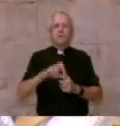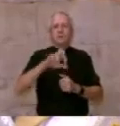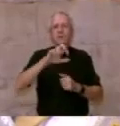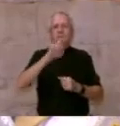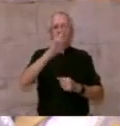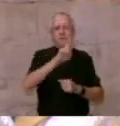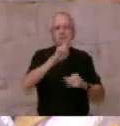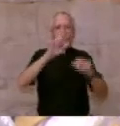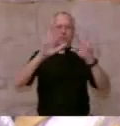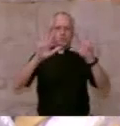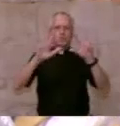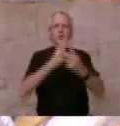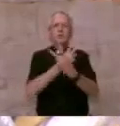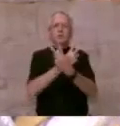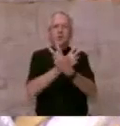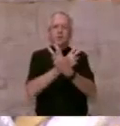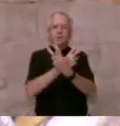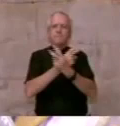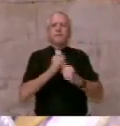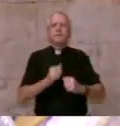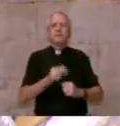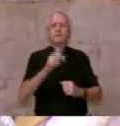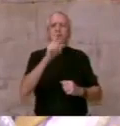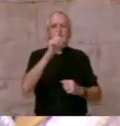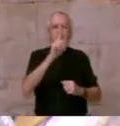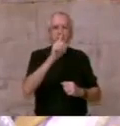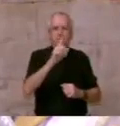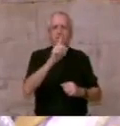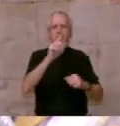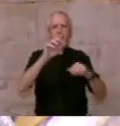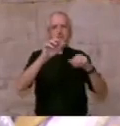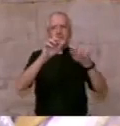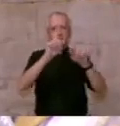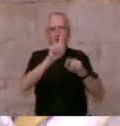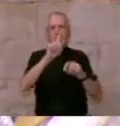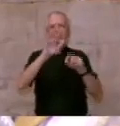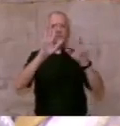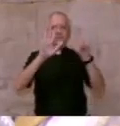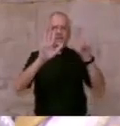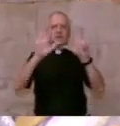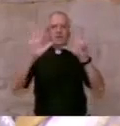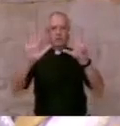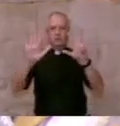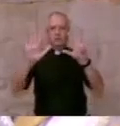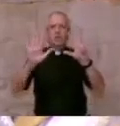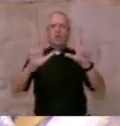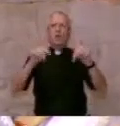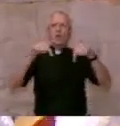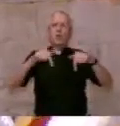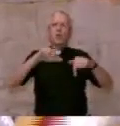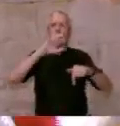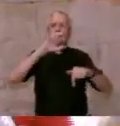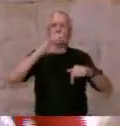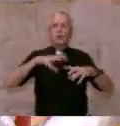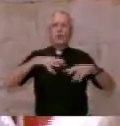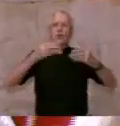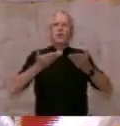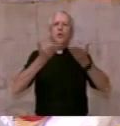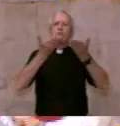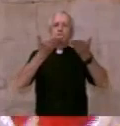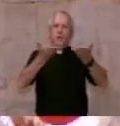El 28 de noviembre de 1178, el obispo Pons de Monells consagró la Catedral